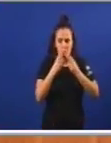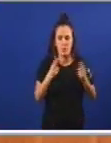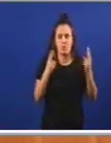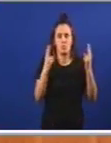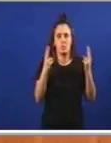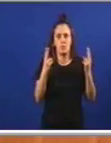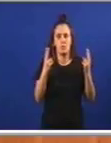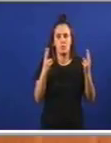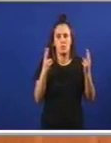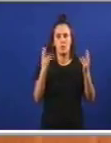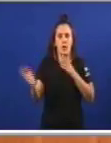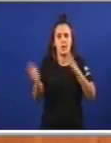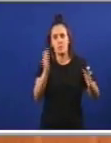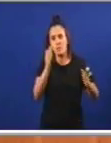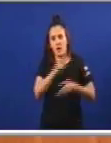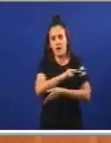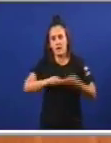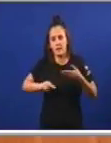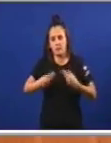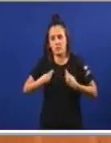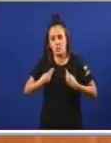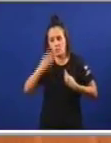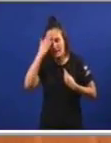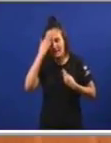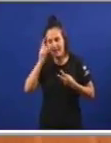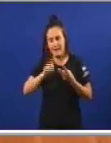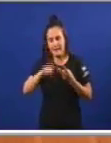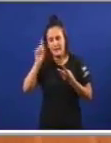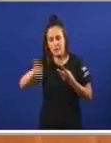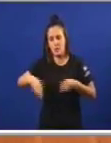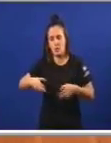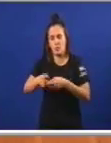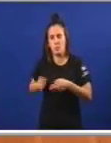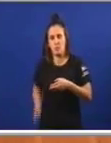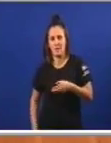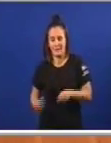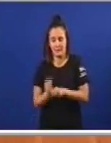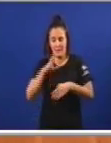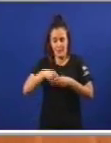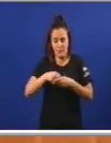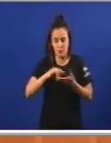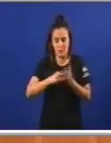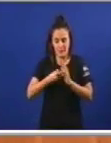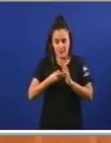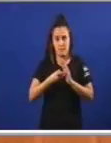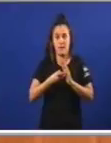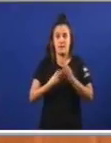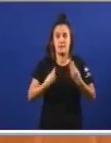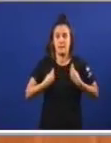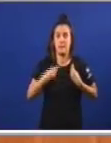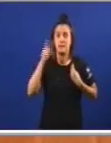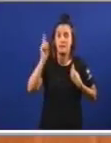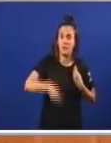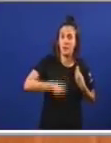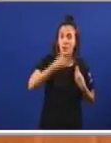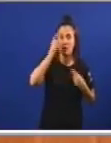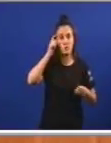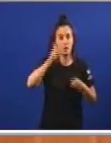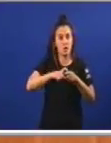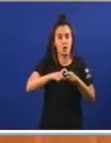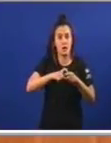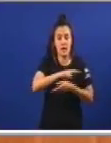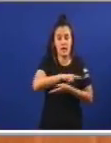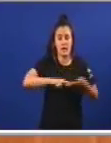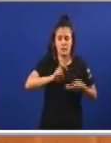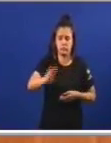Movemento Galego de Saúde Mental, profesionais que traballan no noso sistema sanitario, o Colexio de Psicoloxía de Galicia, etcétera,